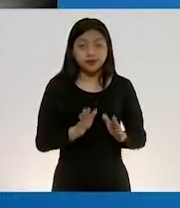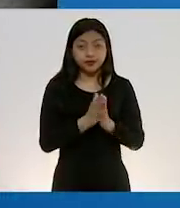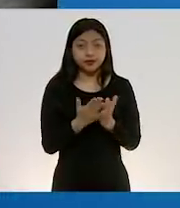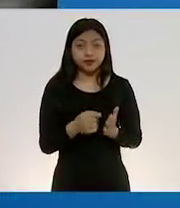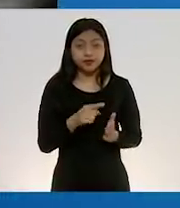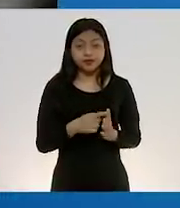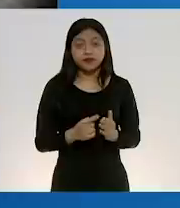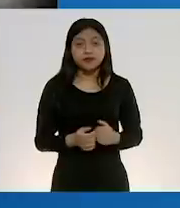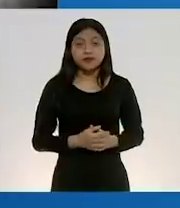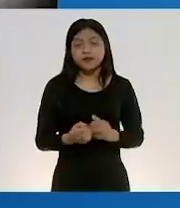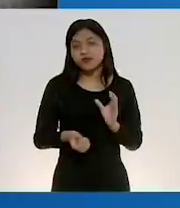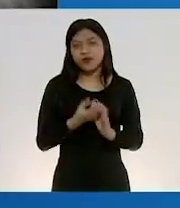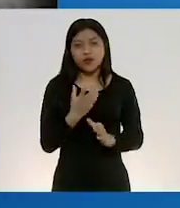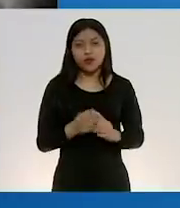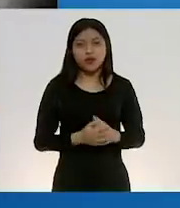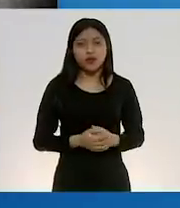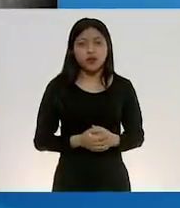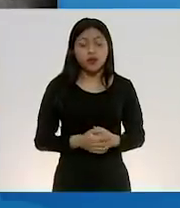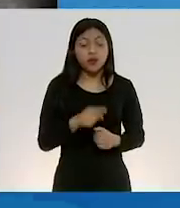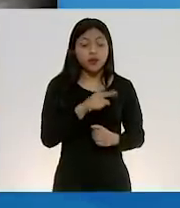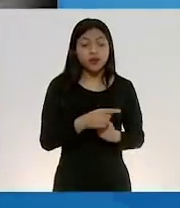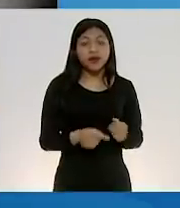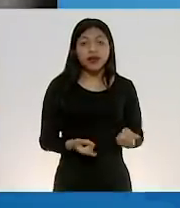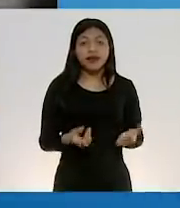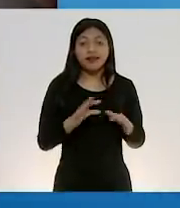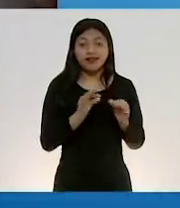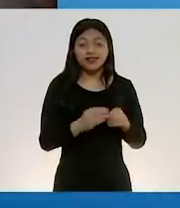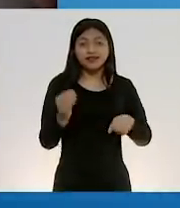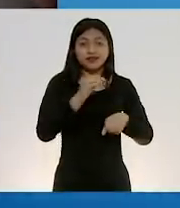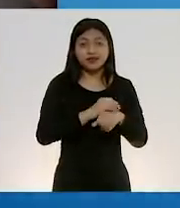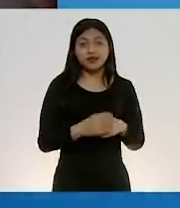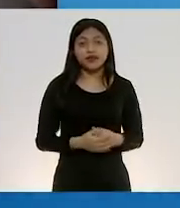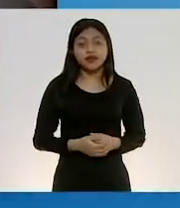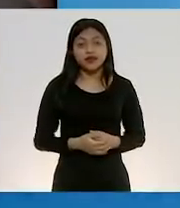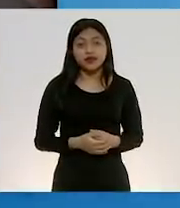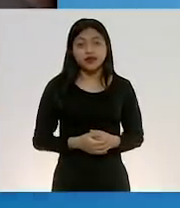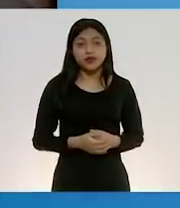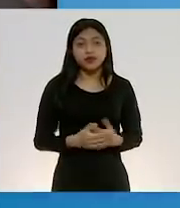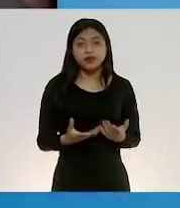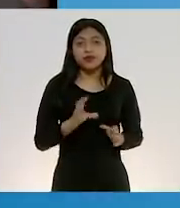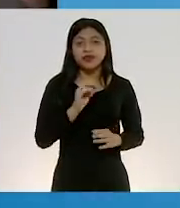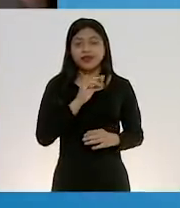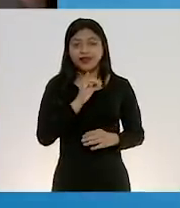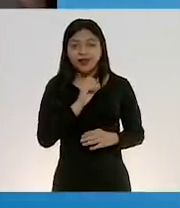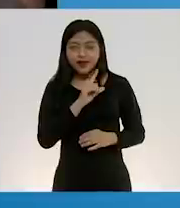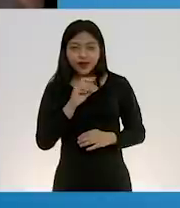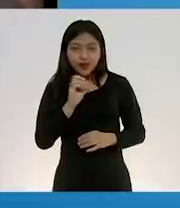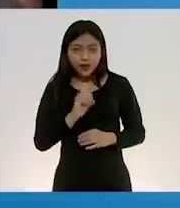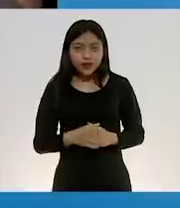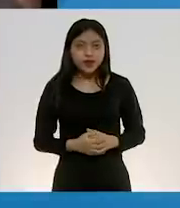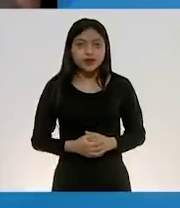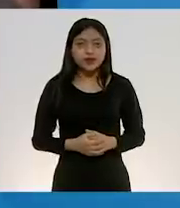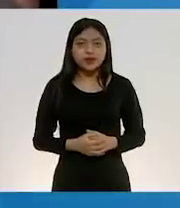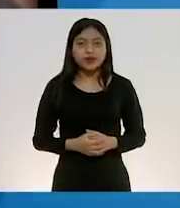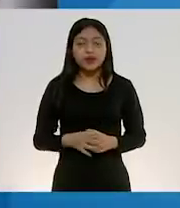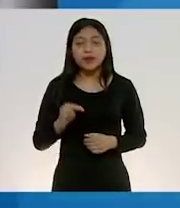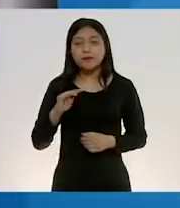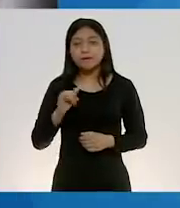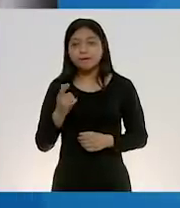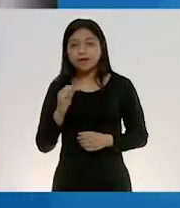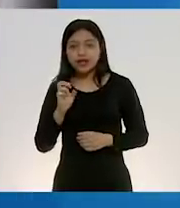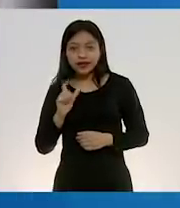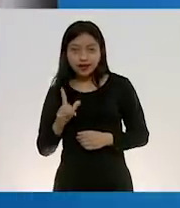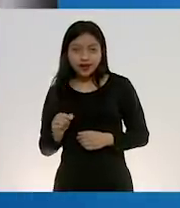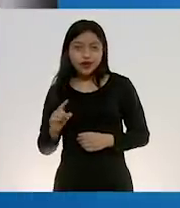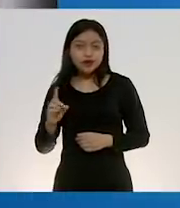ilustrada y encuadernada fue publicada por el INAH y el Conaculta. El criollo novohispano González Gómez de Cervantes